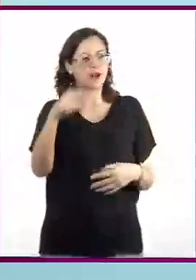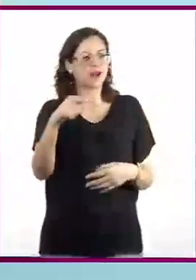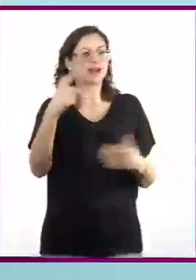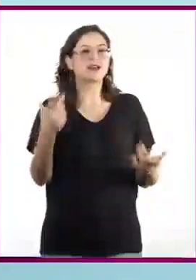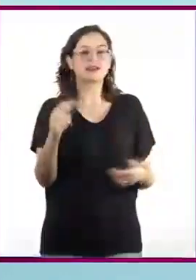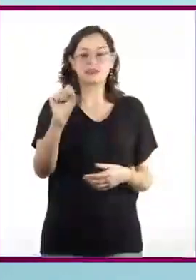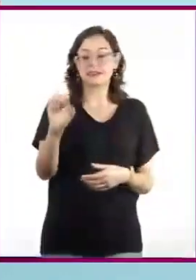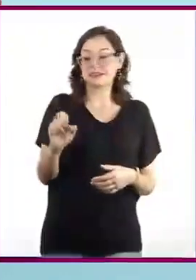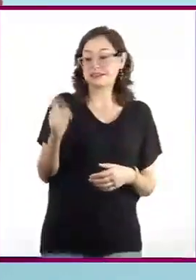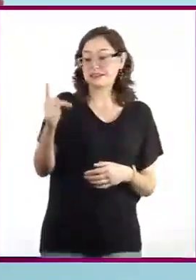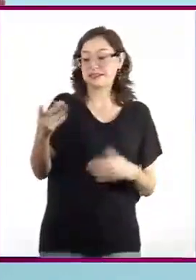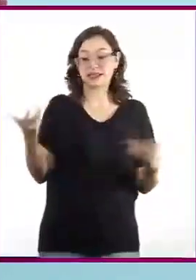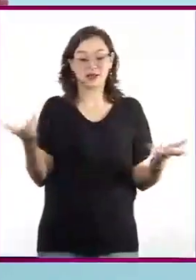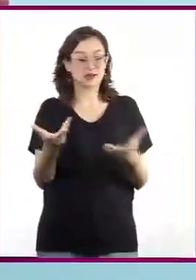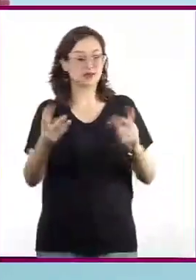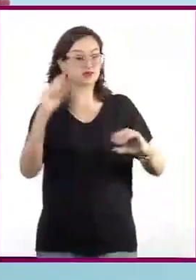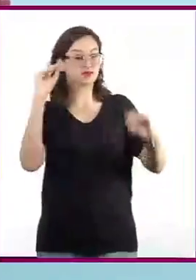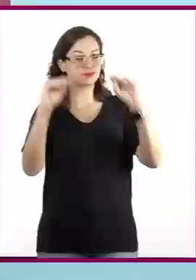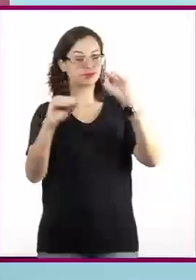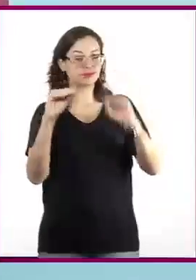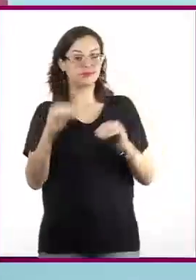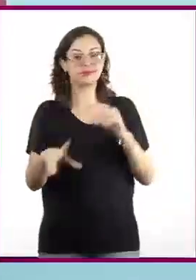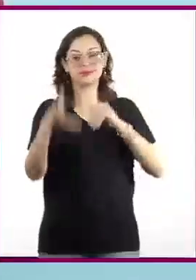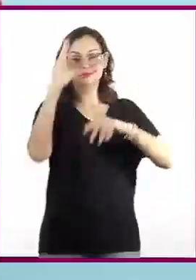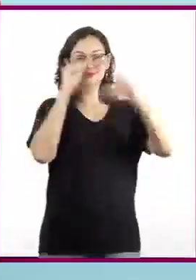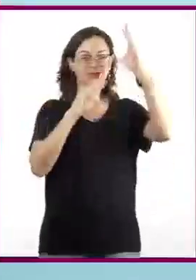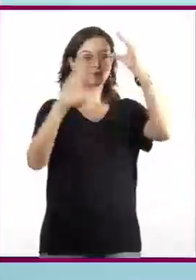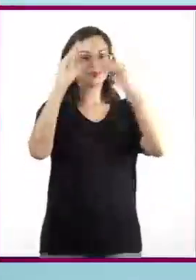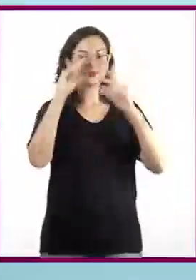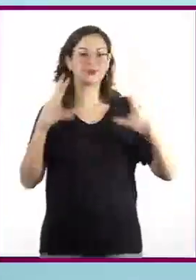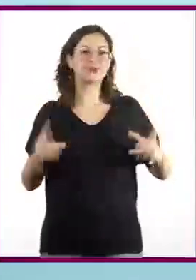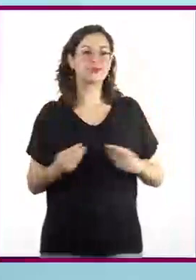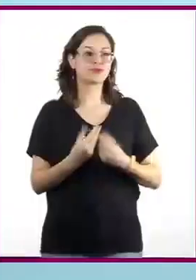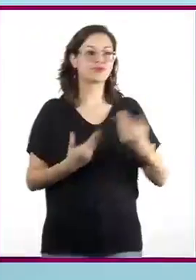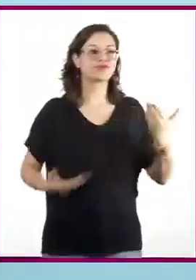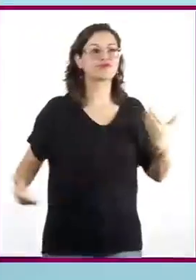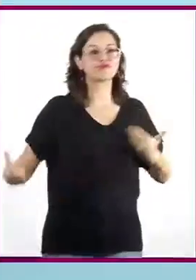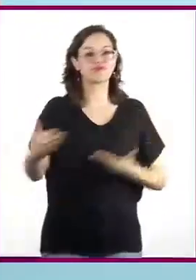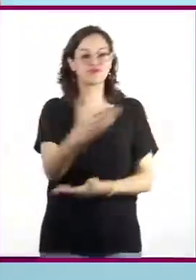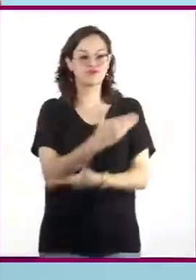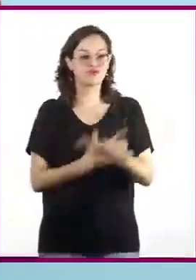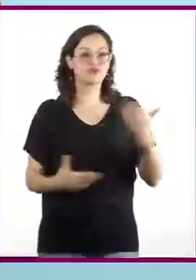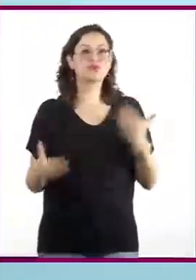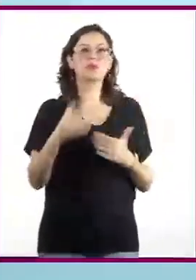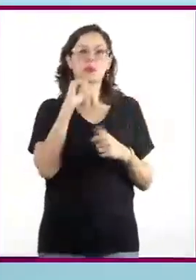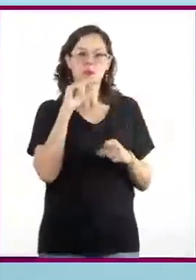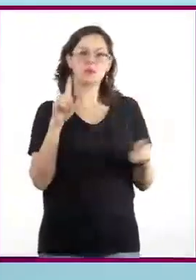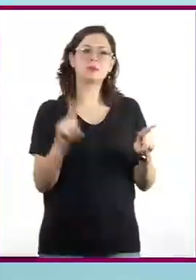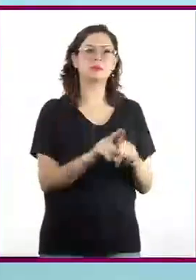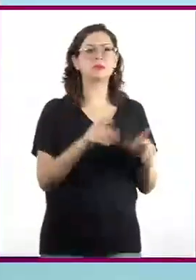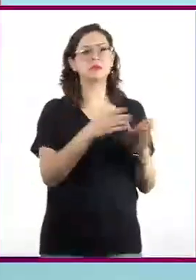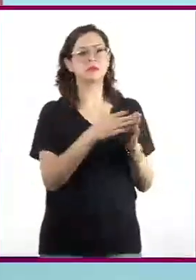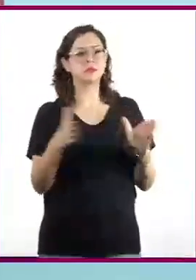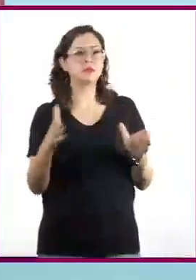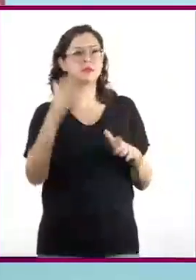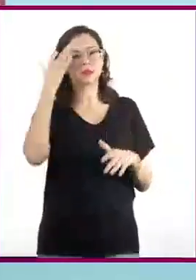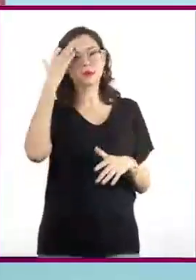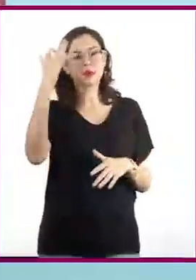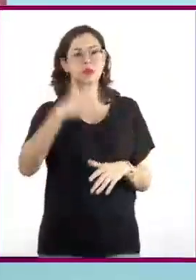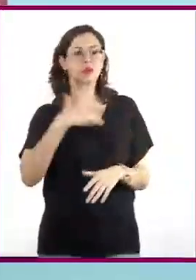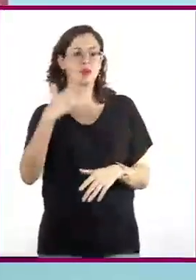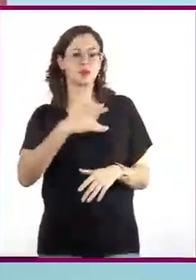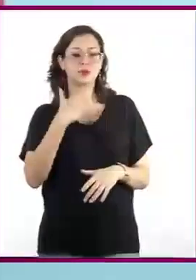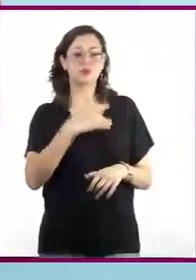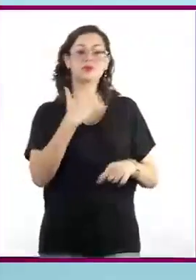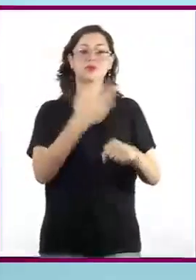Educación Pública para compartir aprendizajes. Las épocas y los sentimientos. Es el título de esta emisión dedicada a